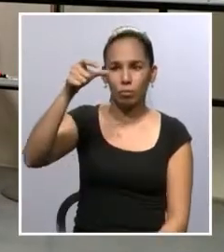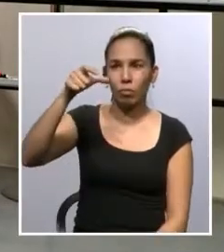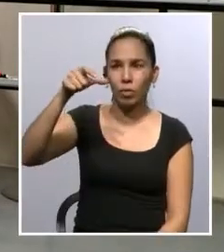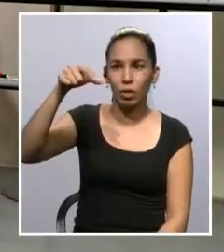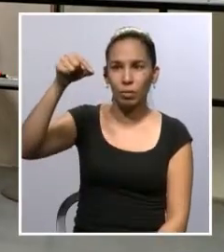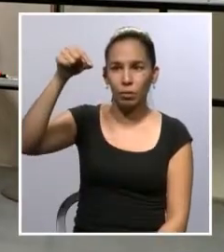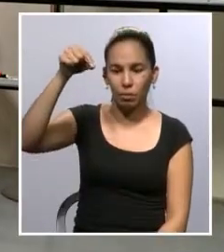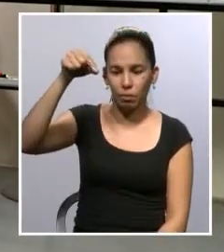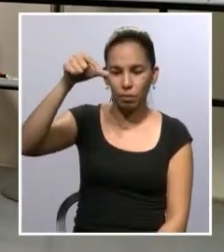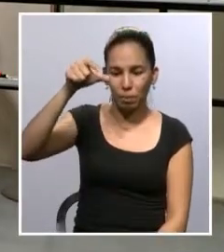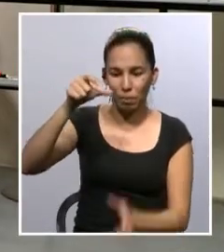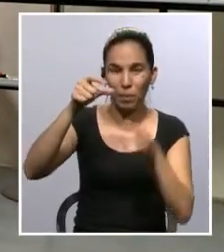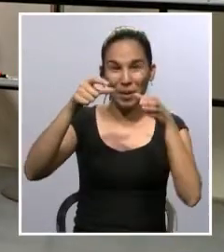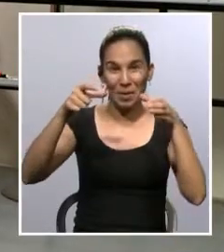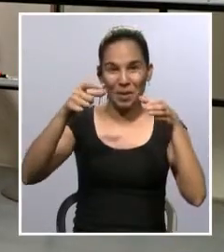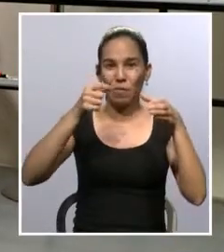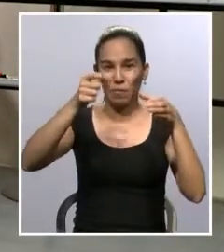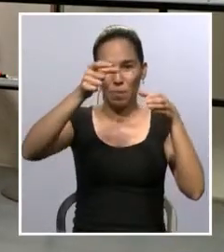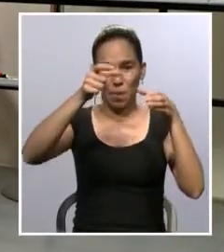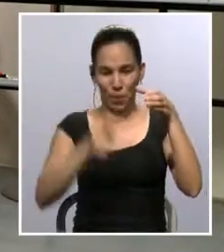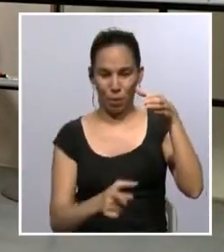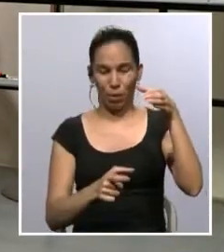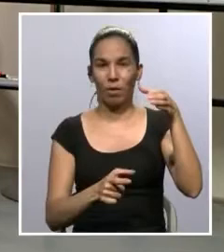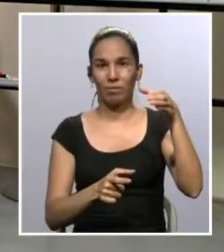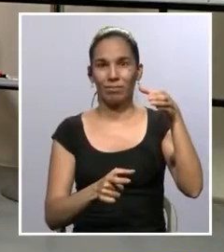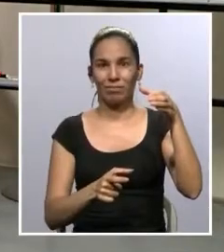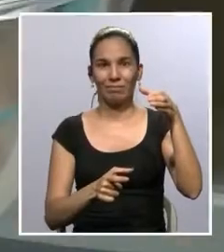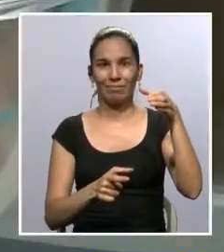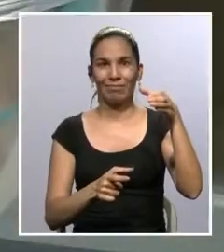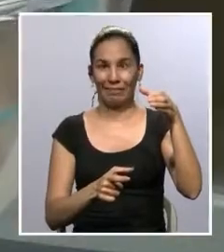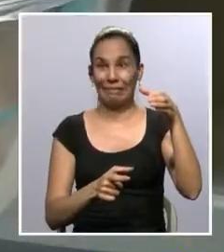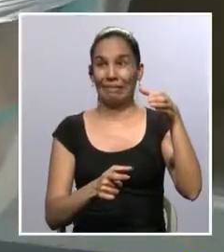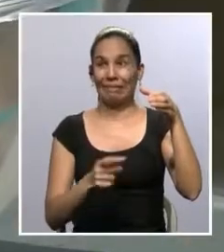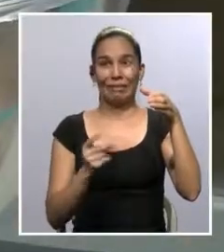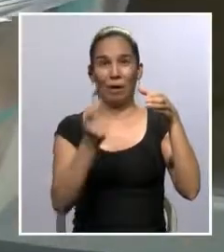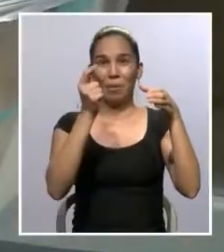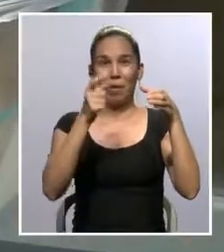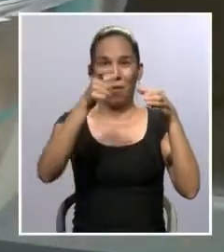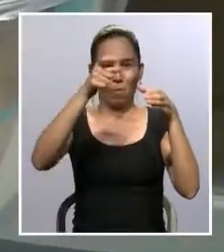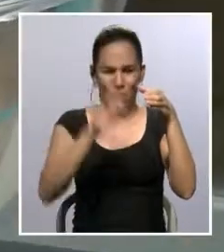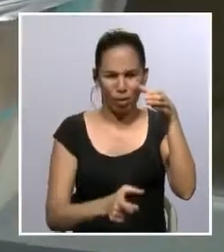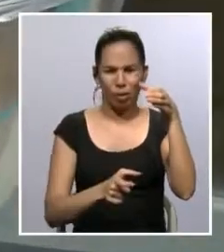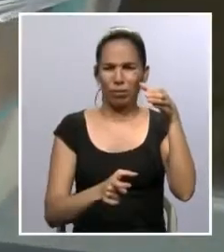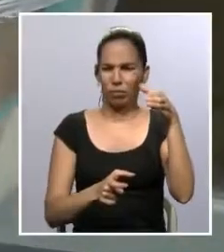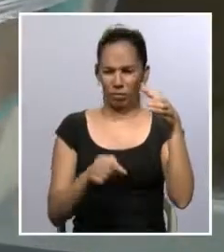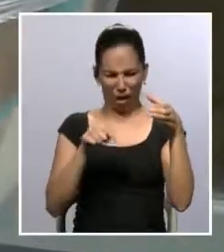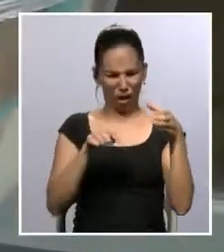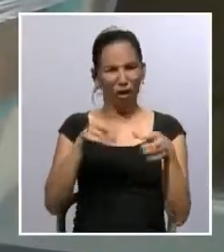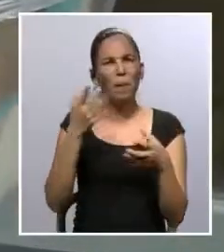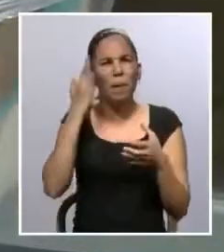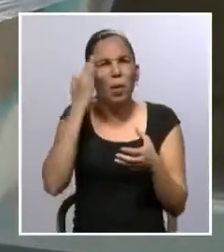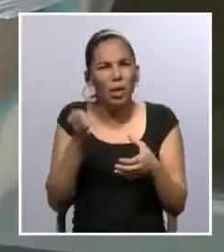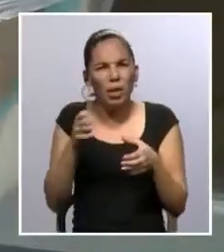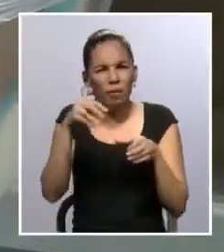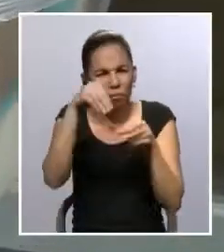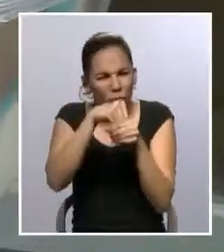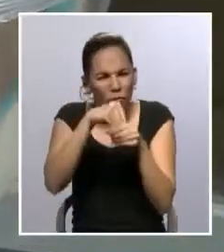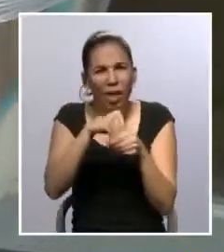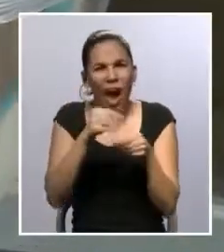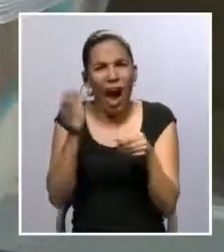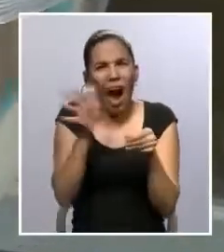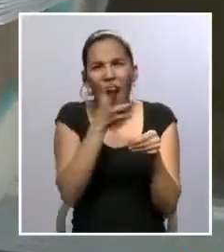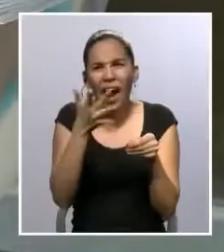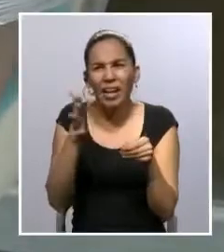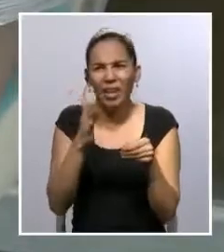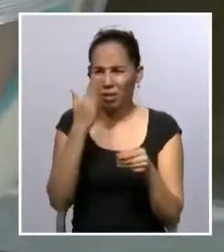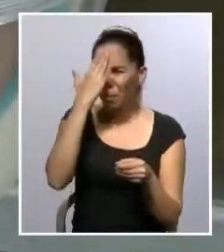Vamos a ver. Ah, claro. Es como si fuese una piedra. Quiebra el vaso. ¿Ah? Es como si fuese la piedra. Se fue hasta el puro fondo. Ahora,